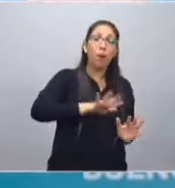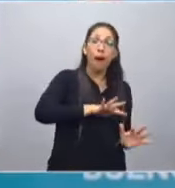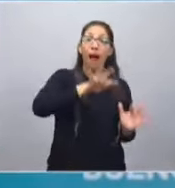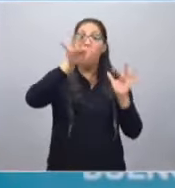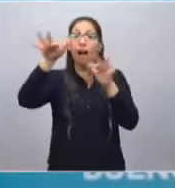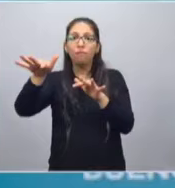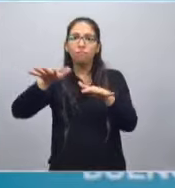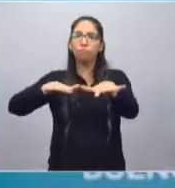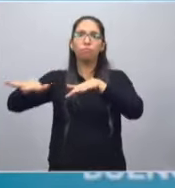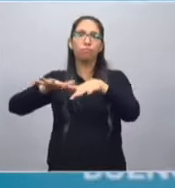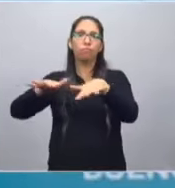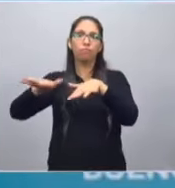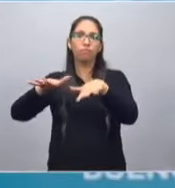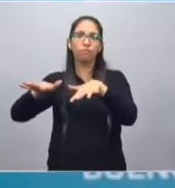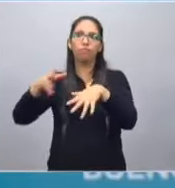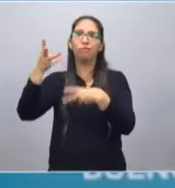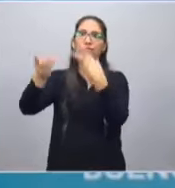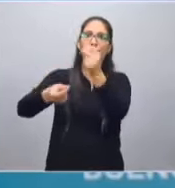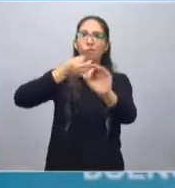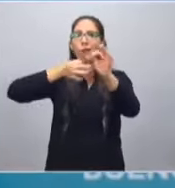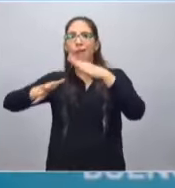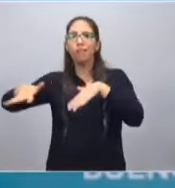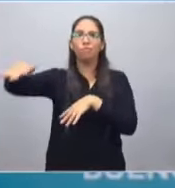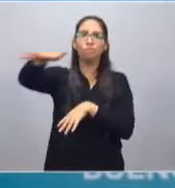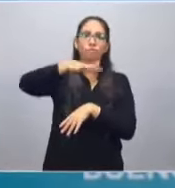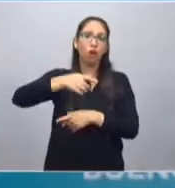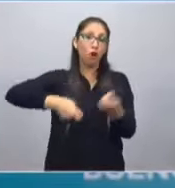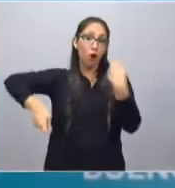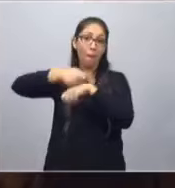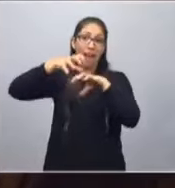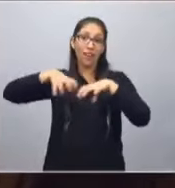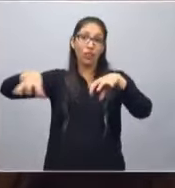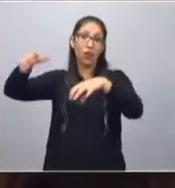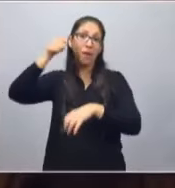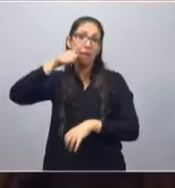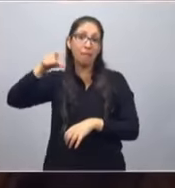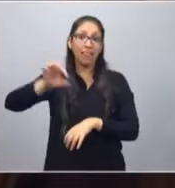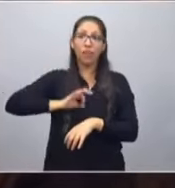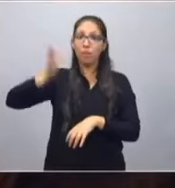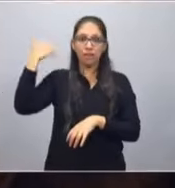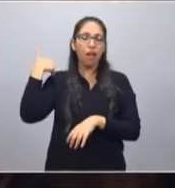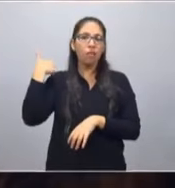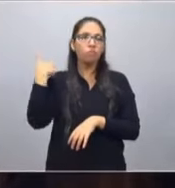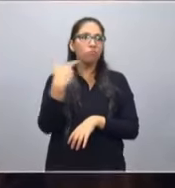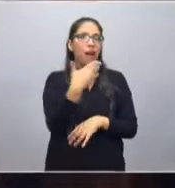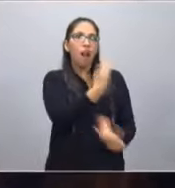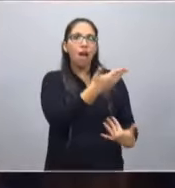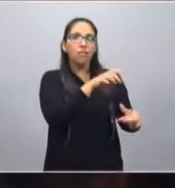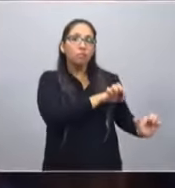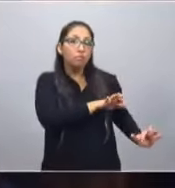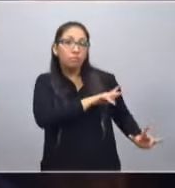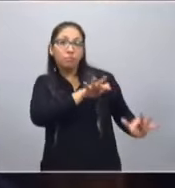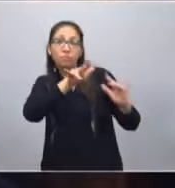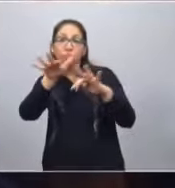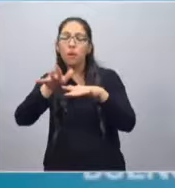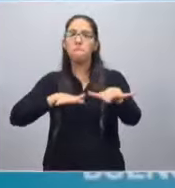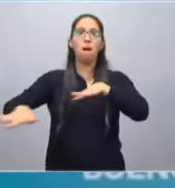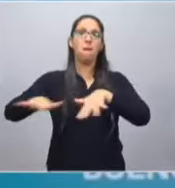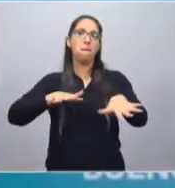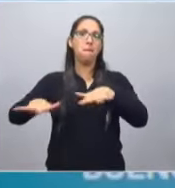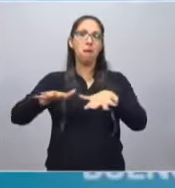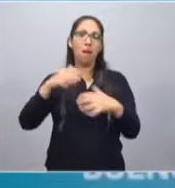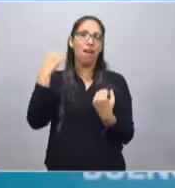el comentario de todos los comercios marplatenses el impulso que significó la presencia de tantos pibes y tantas